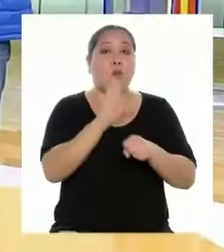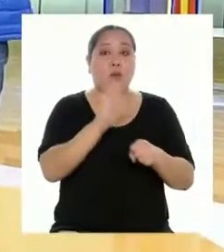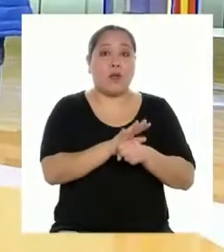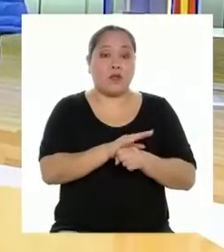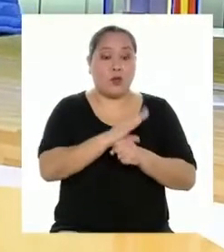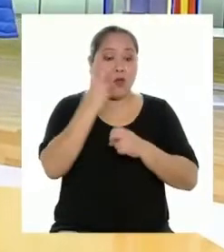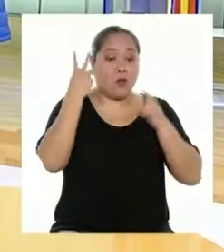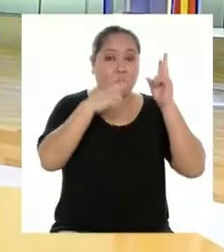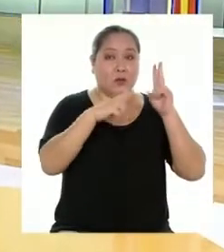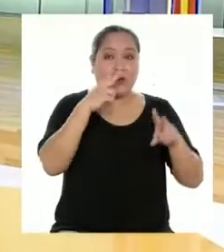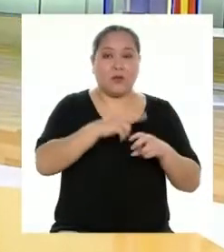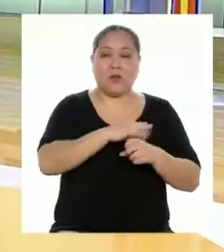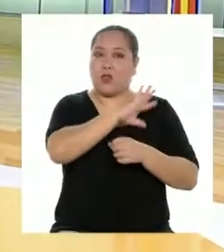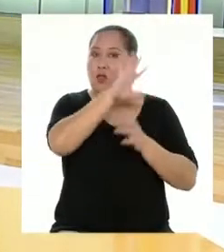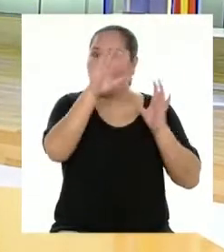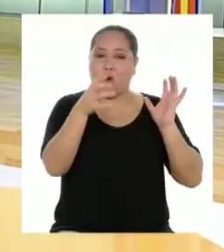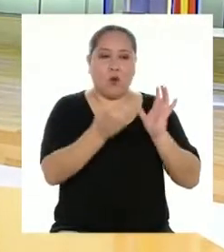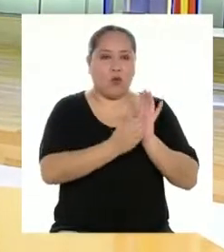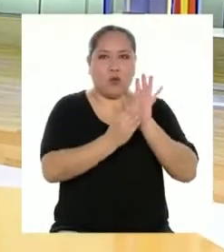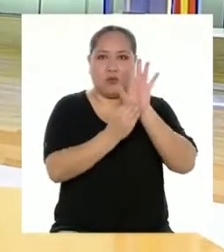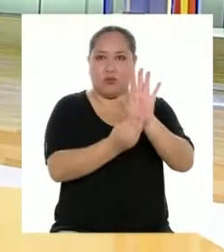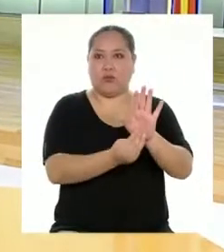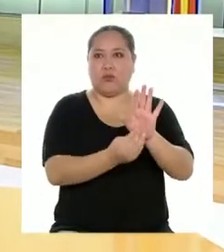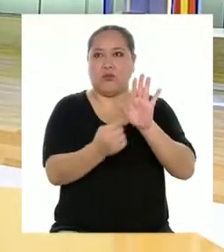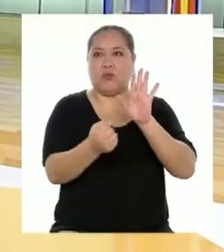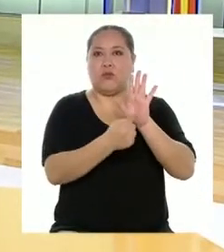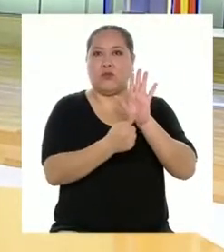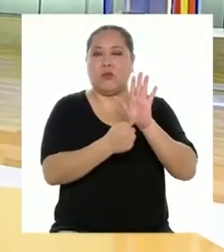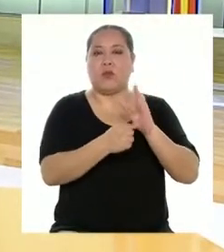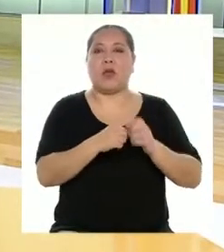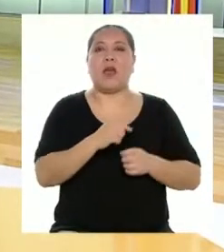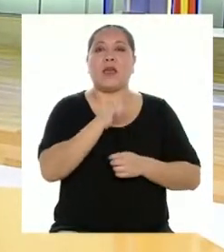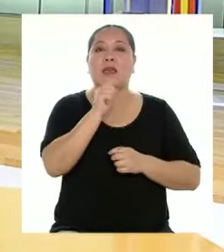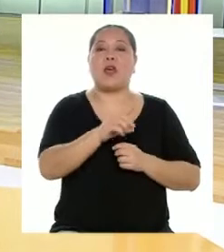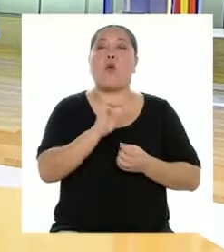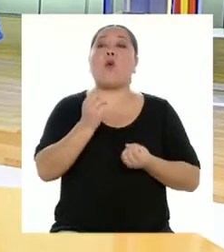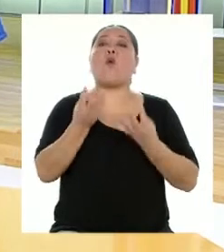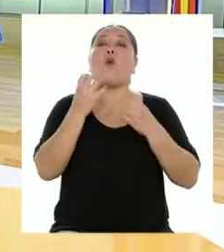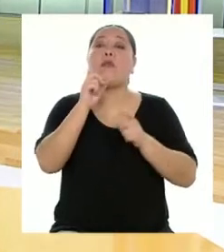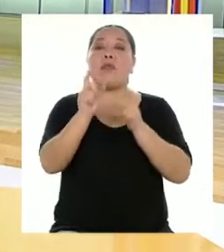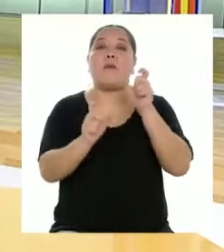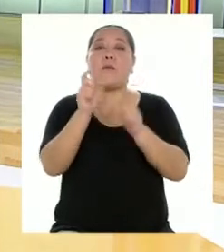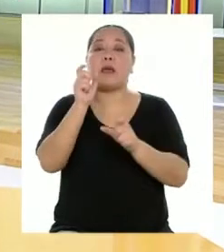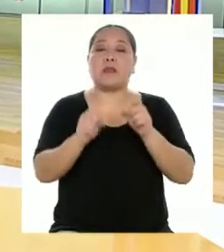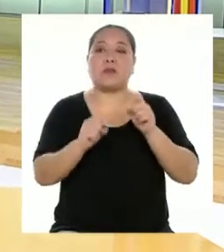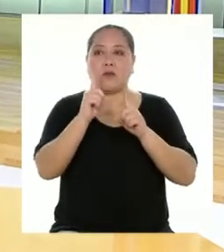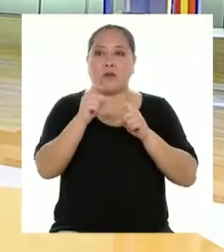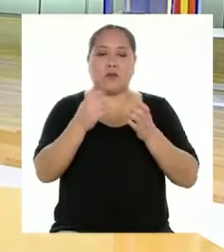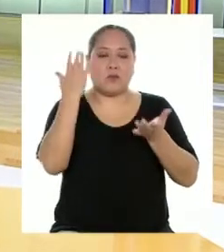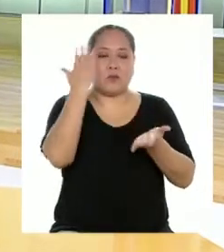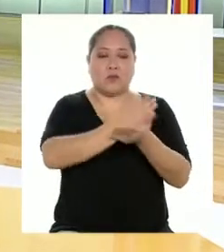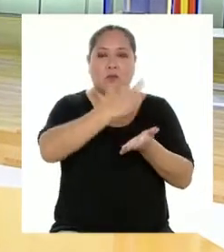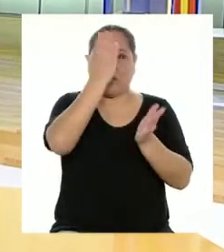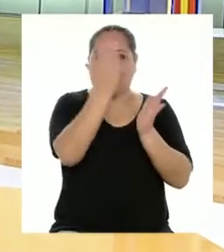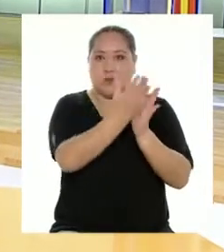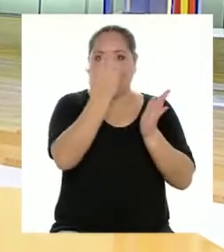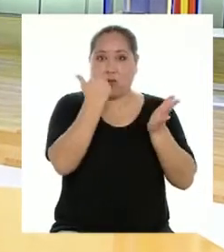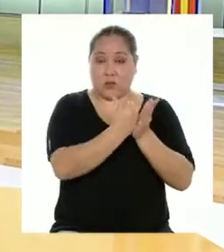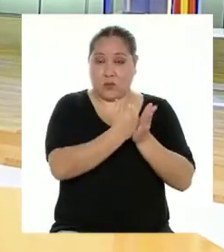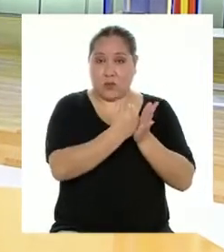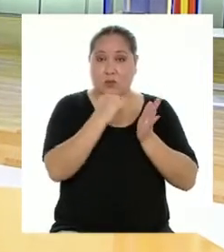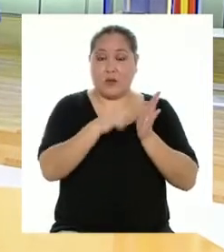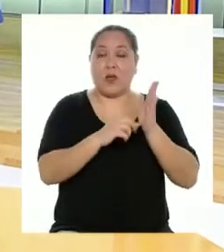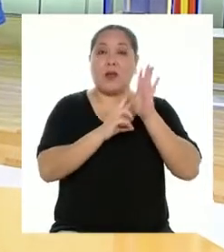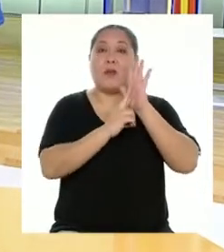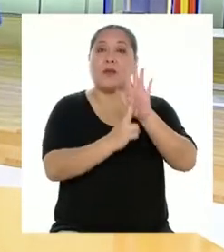es decir, el todo. En nuestro caso, es el total de encuestados. Los dividiremos en secciones que representarán